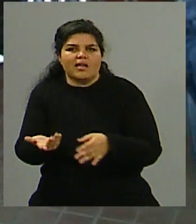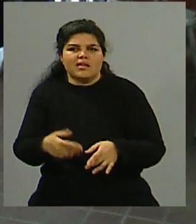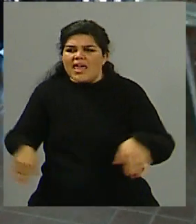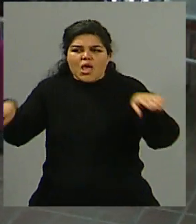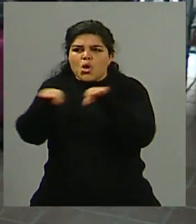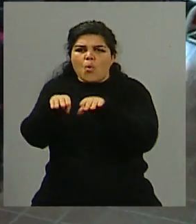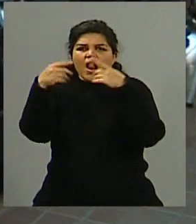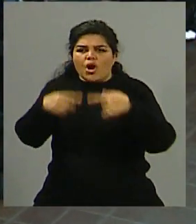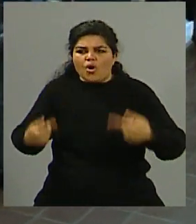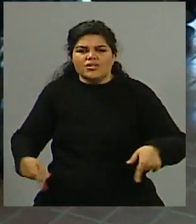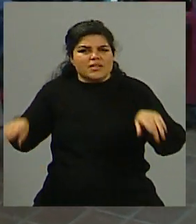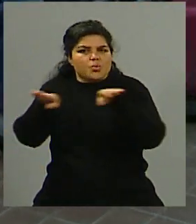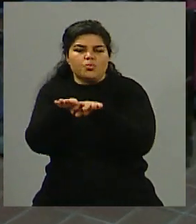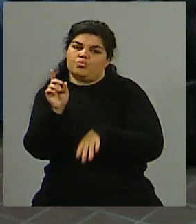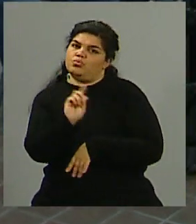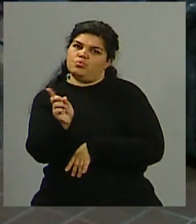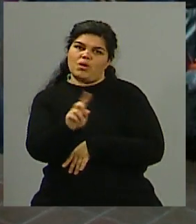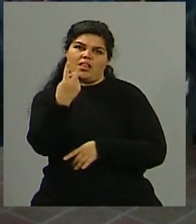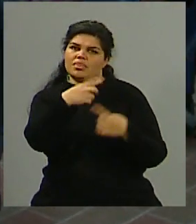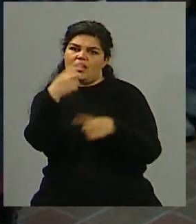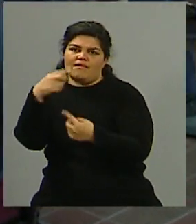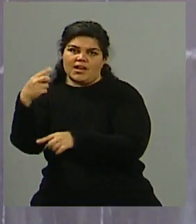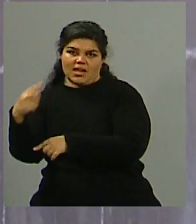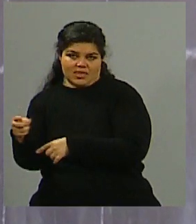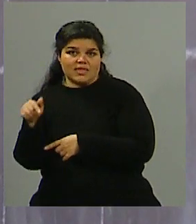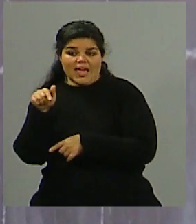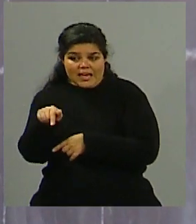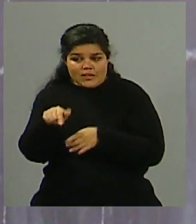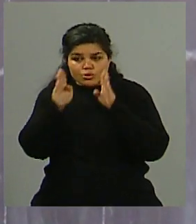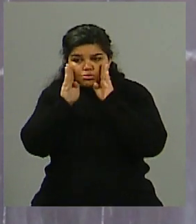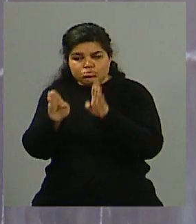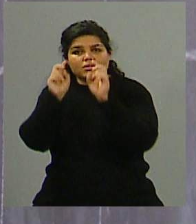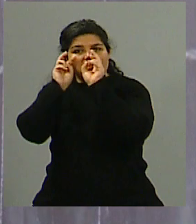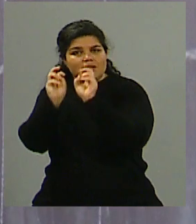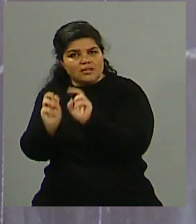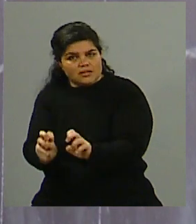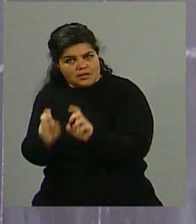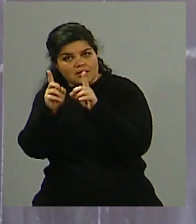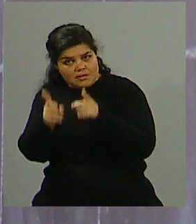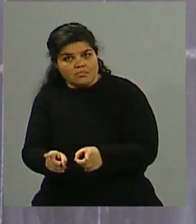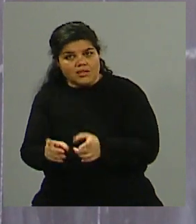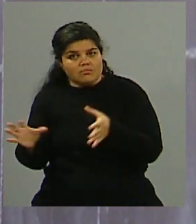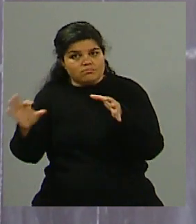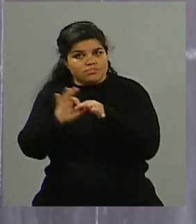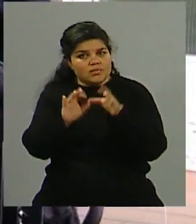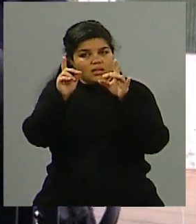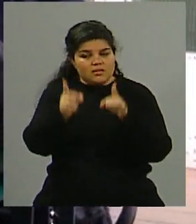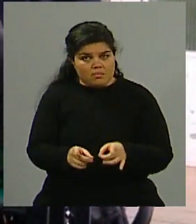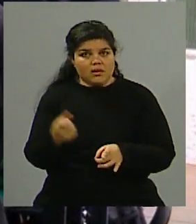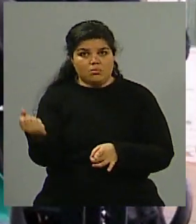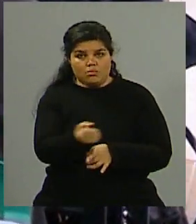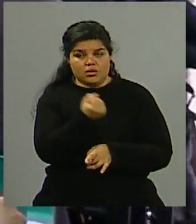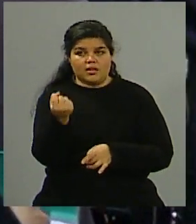otra, necesitamos una mirada global del país, pero necesitamos la mirada después de